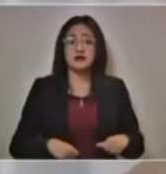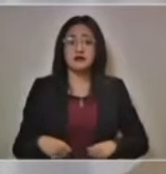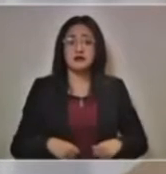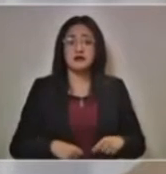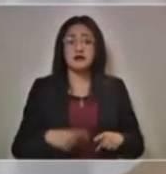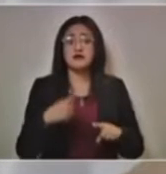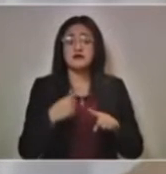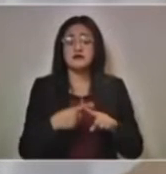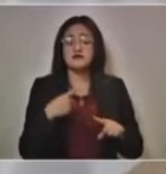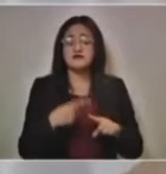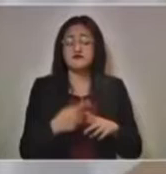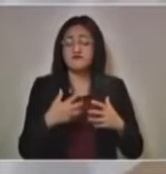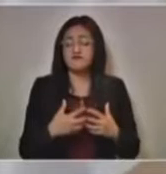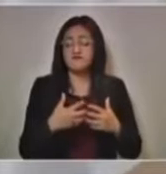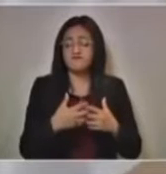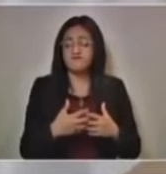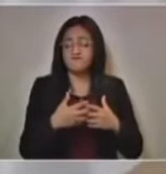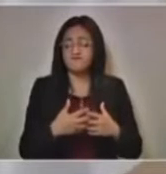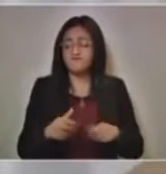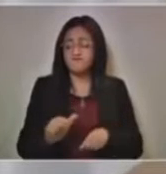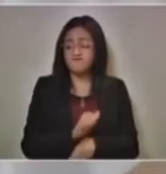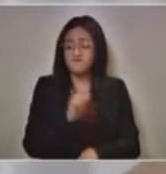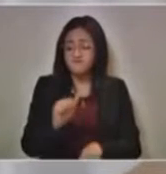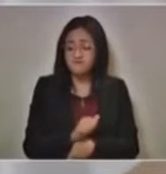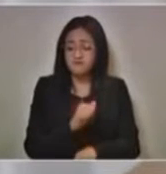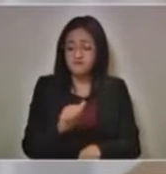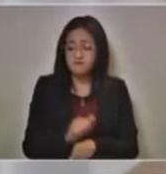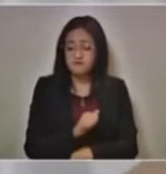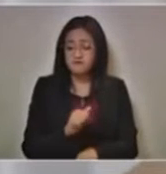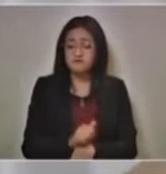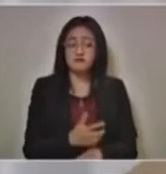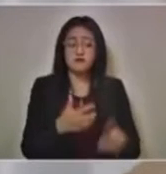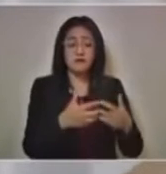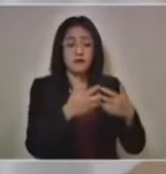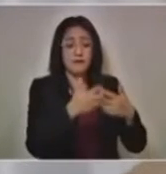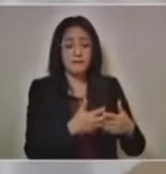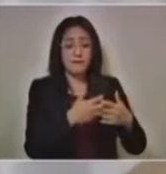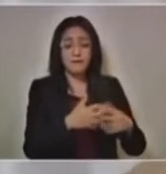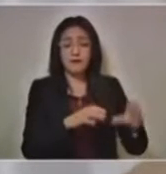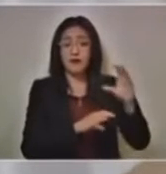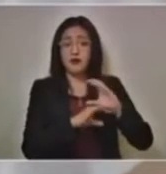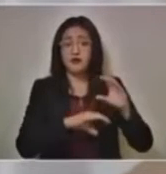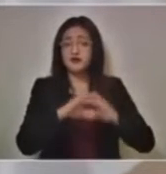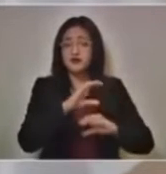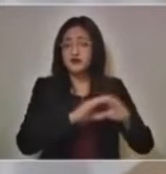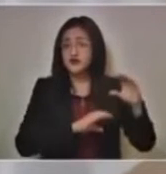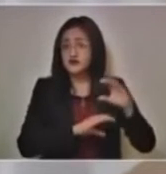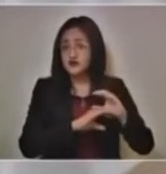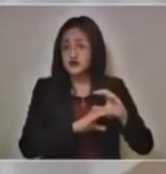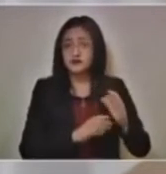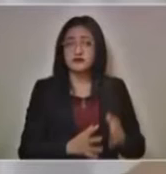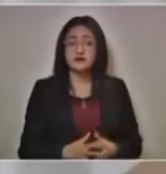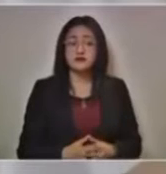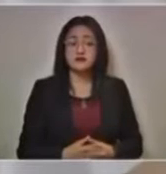la industria automotriz, de la industria de la construcción,